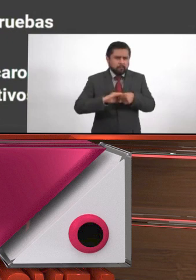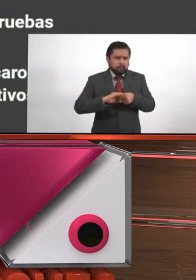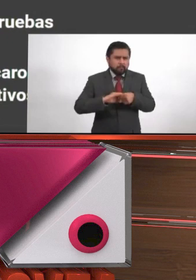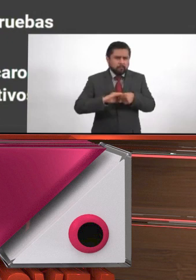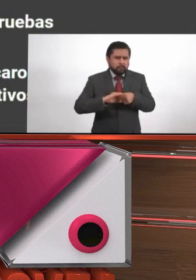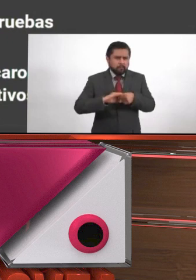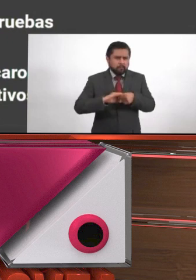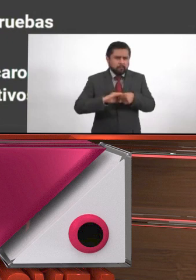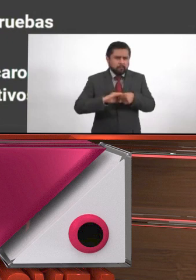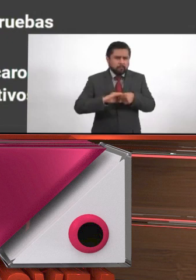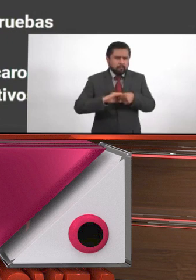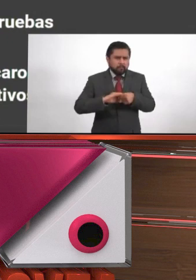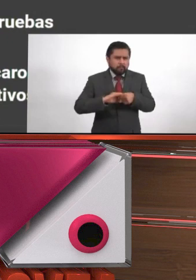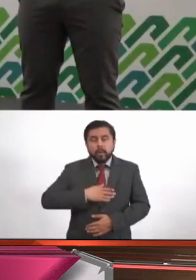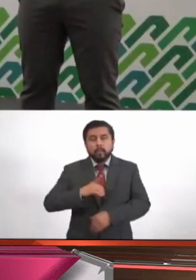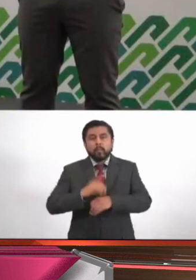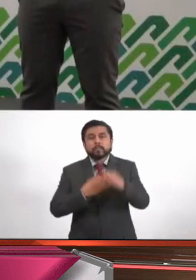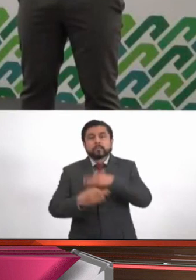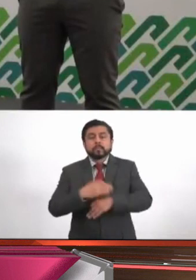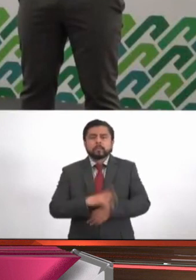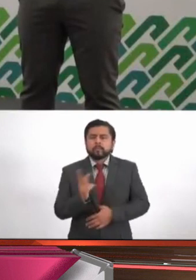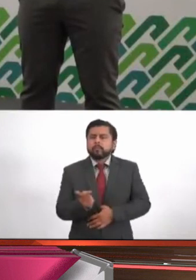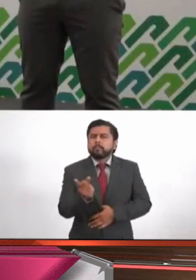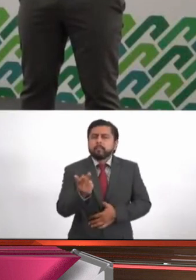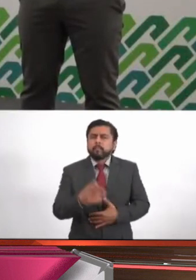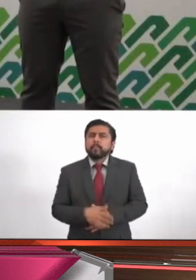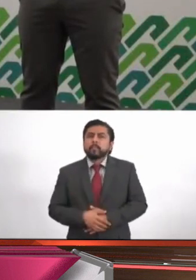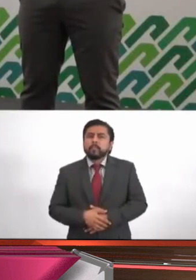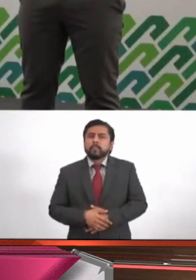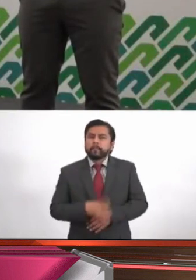pruebas gratuitas en plazas y centros comerciales. A pesar del regreso al